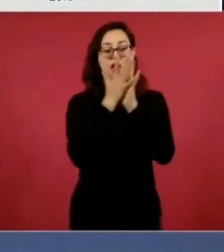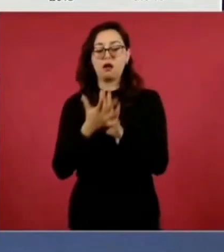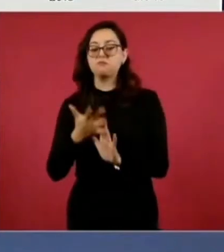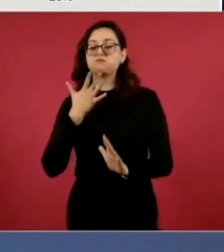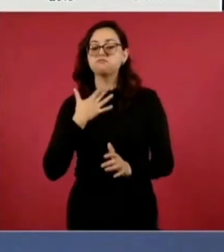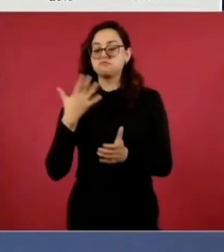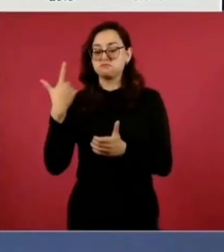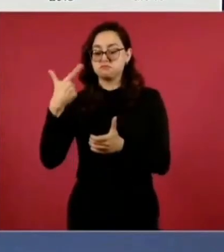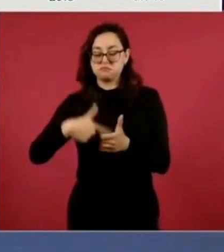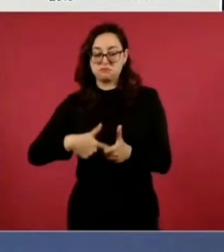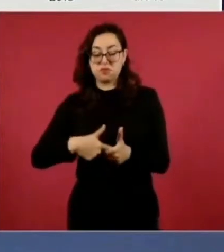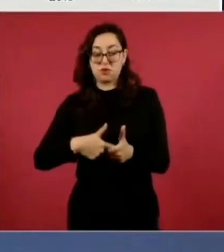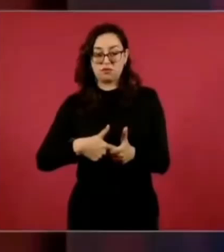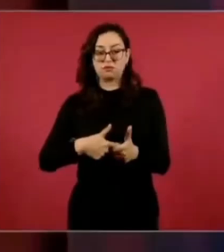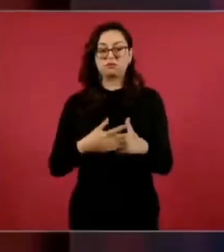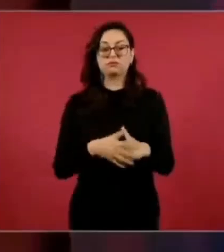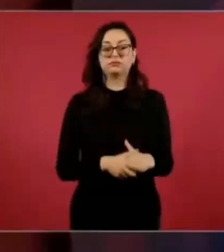2018,